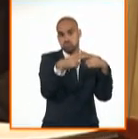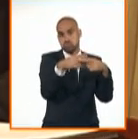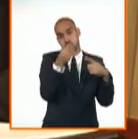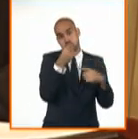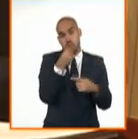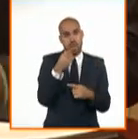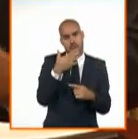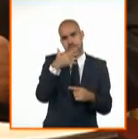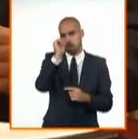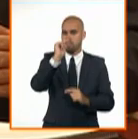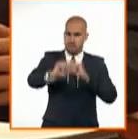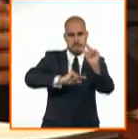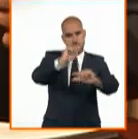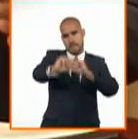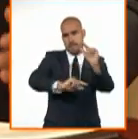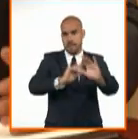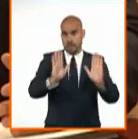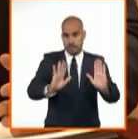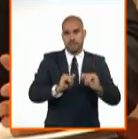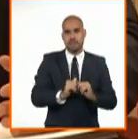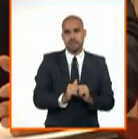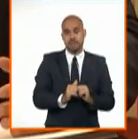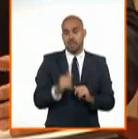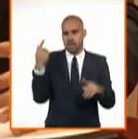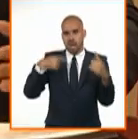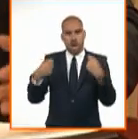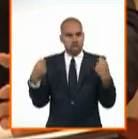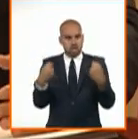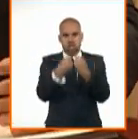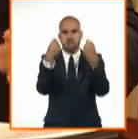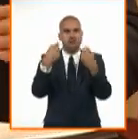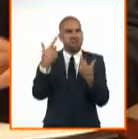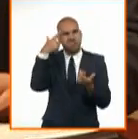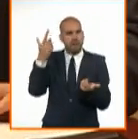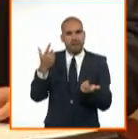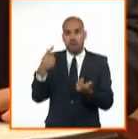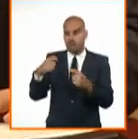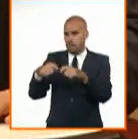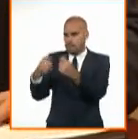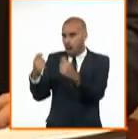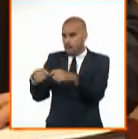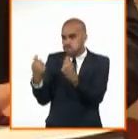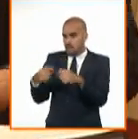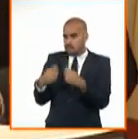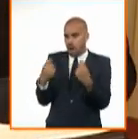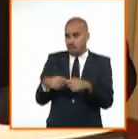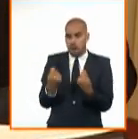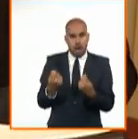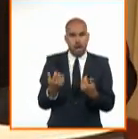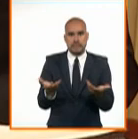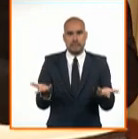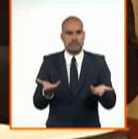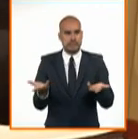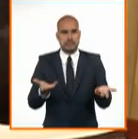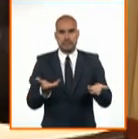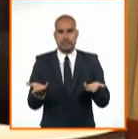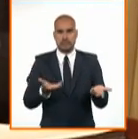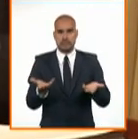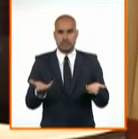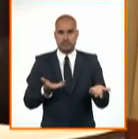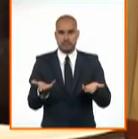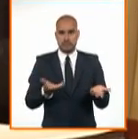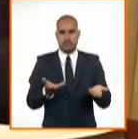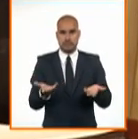potencia en otro momento y por otra parte esto coincide con las roturas que se nos han producido en otras plantas